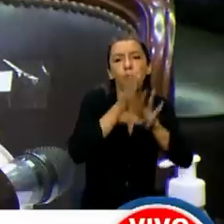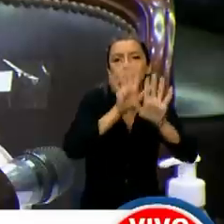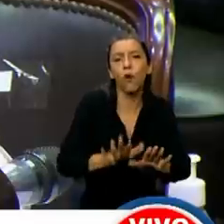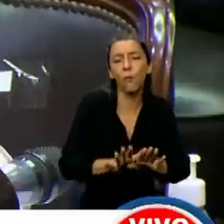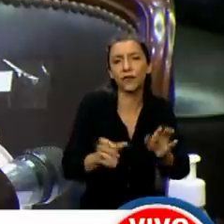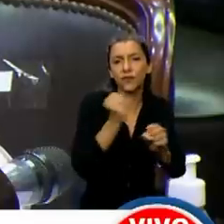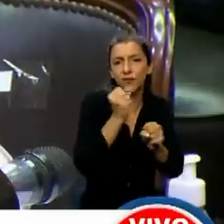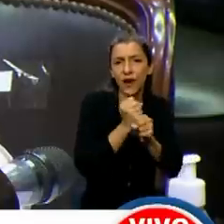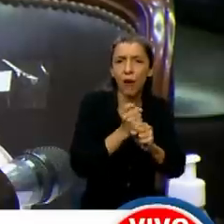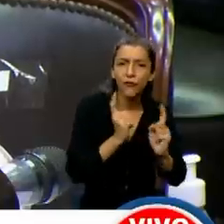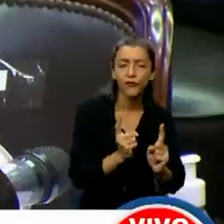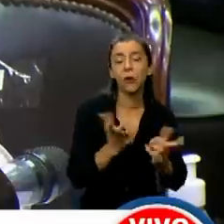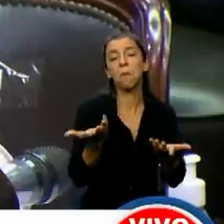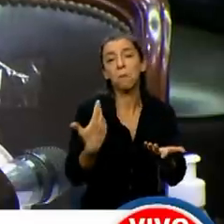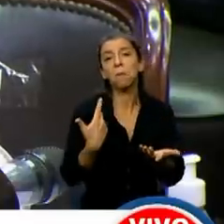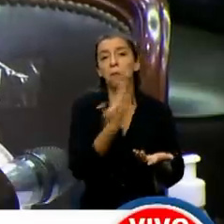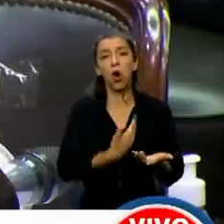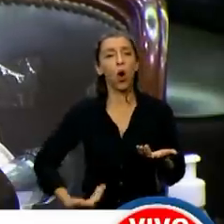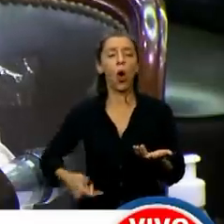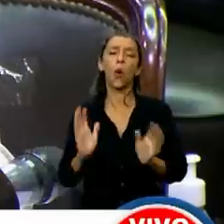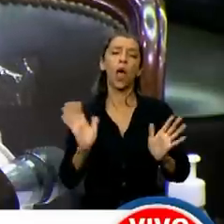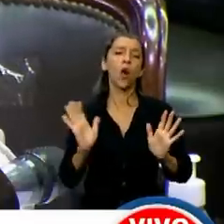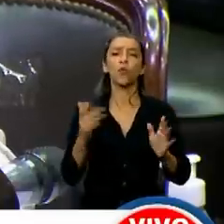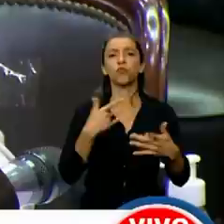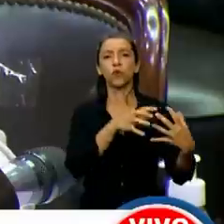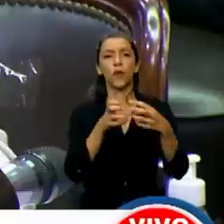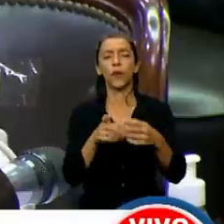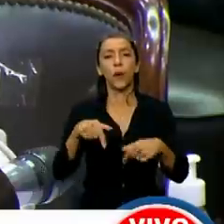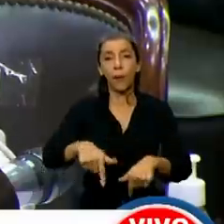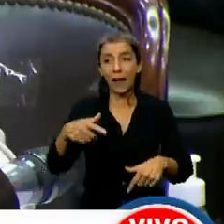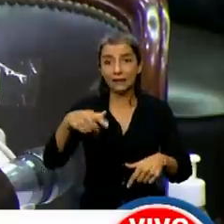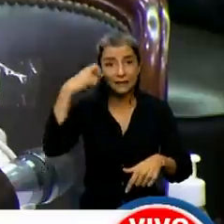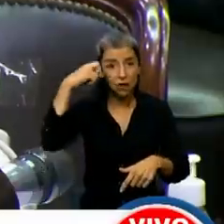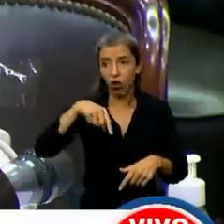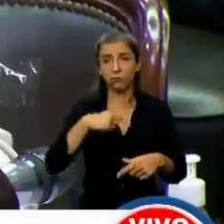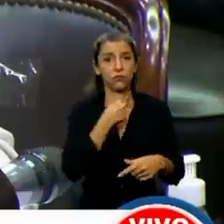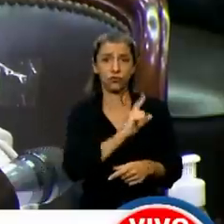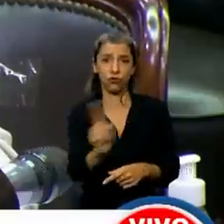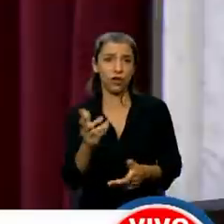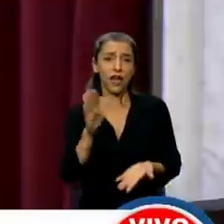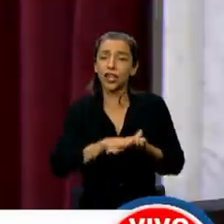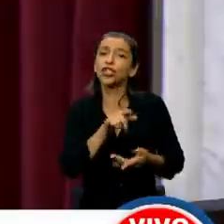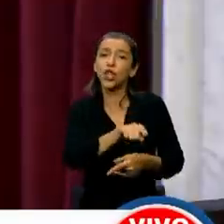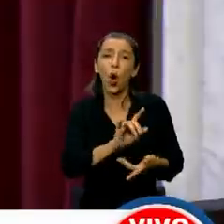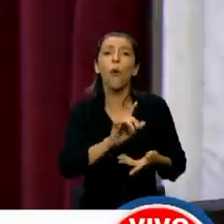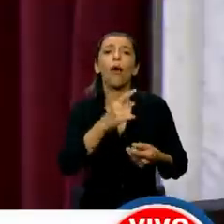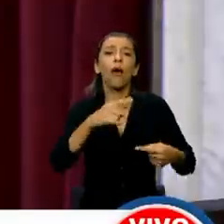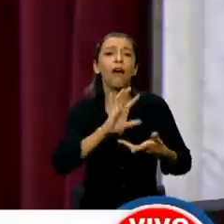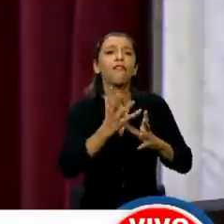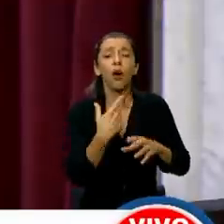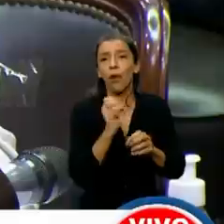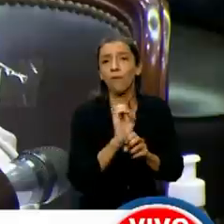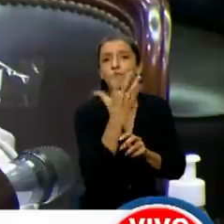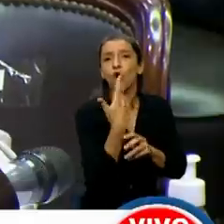oficialismo se ha resistido a debatir en este congreso de la modernización de las